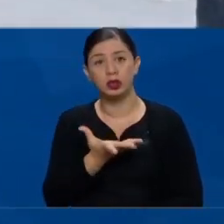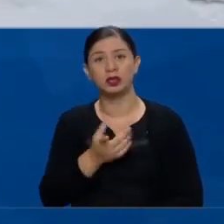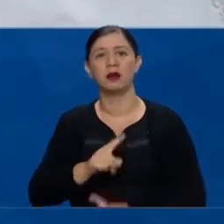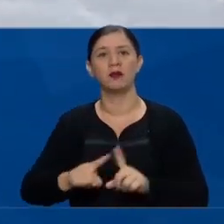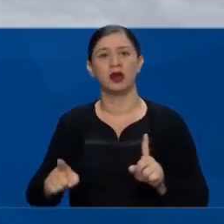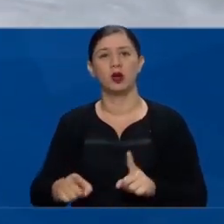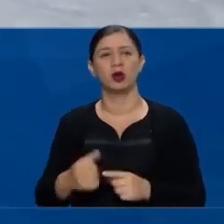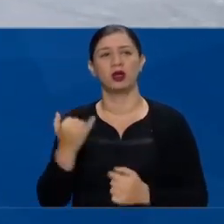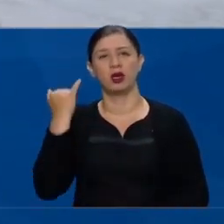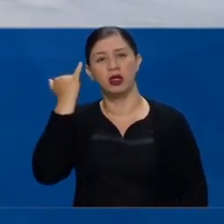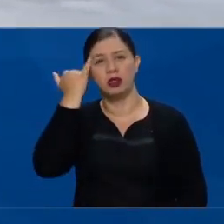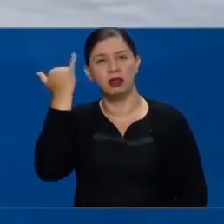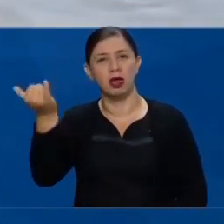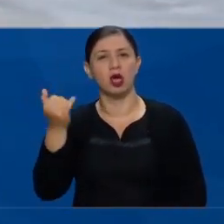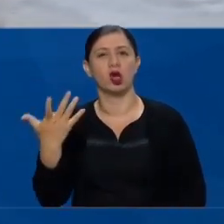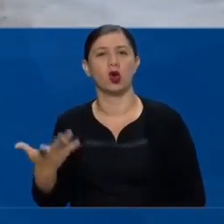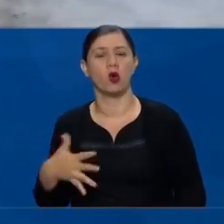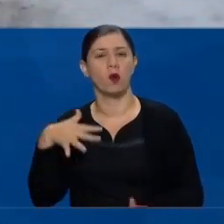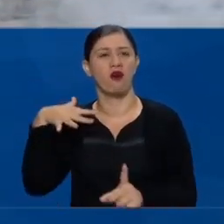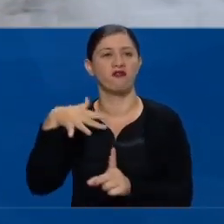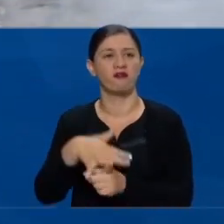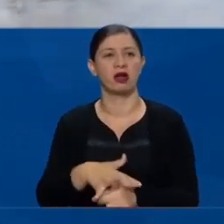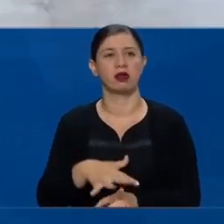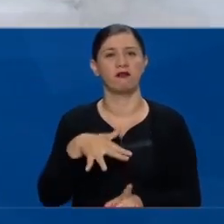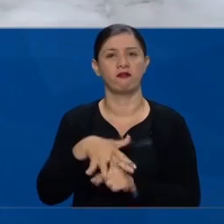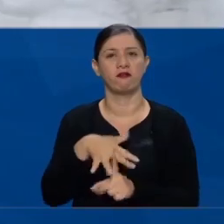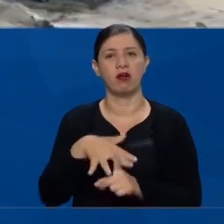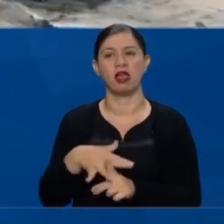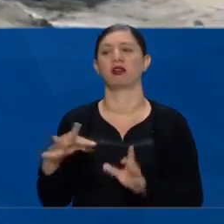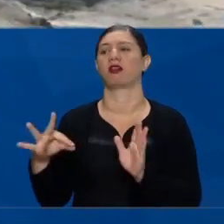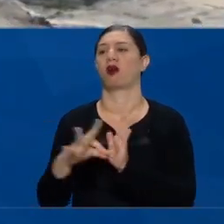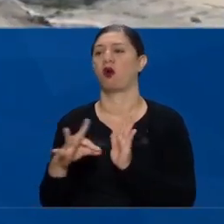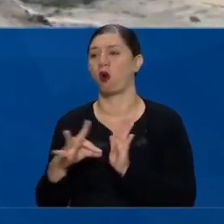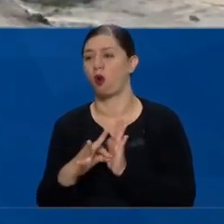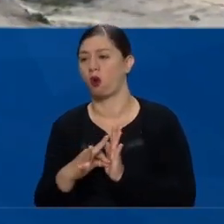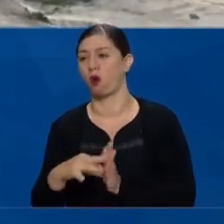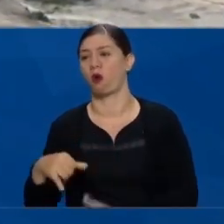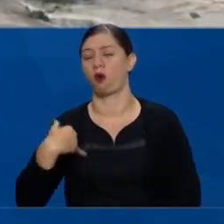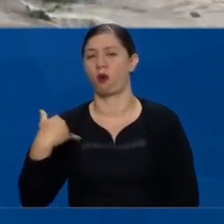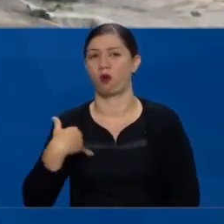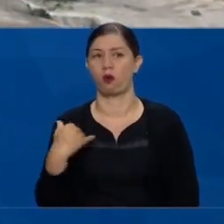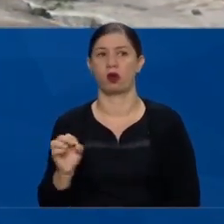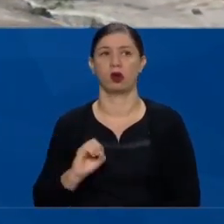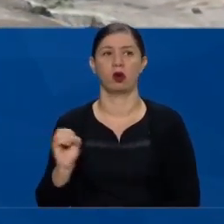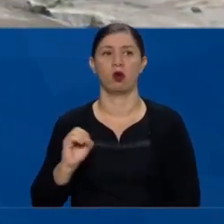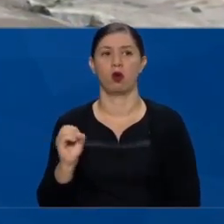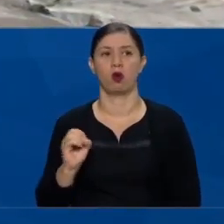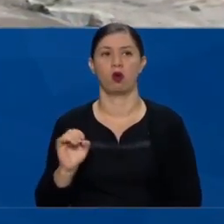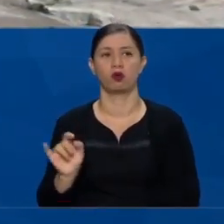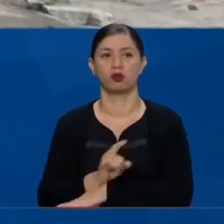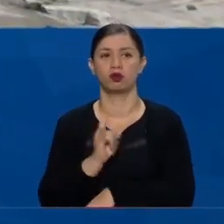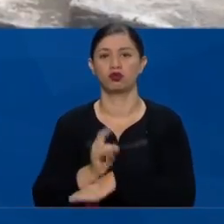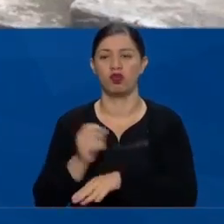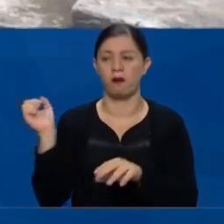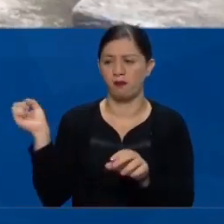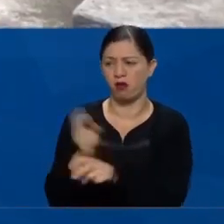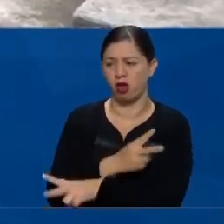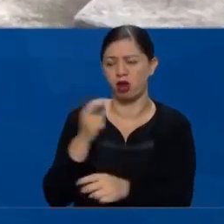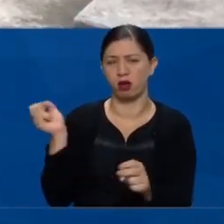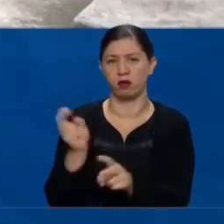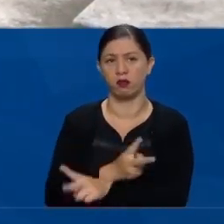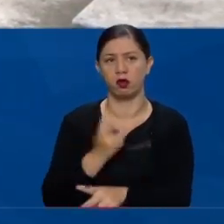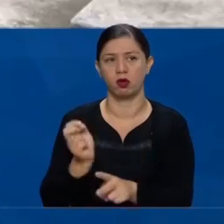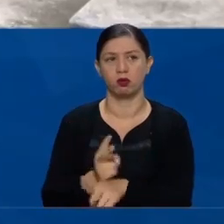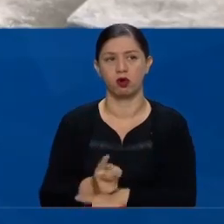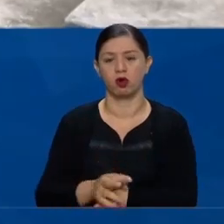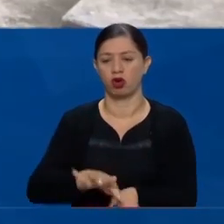forma de cohesionar esos grupos, esos jóvenes que de pronto son consumidores, que están utilizando algunas formas de violencia en